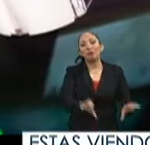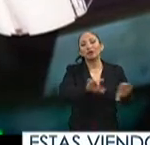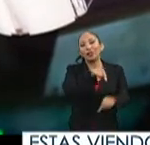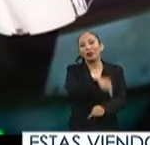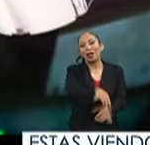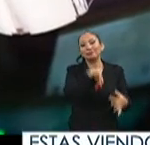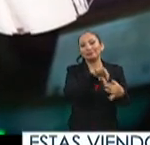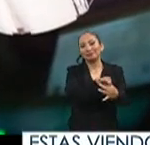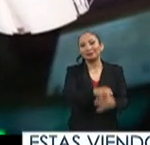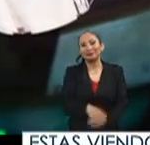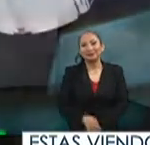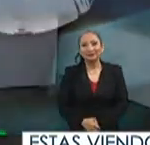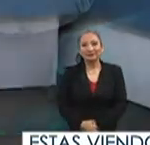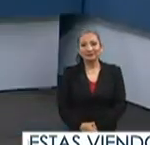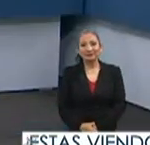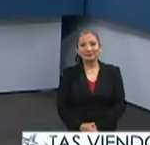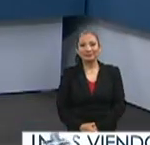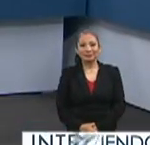las computadoras.